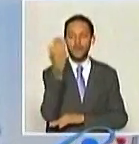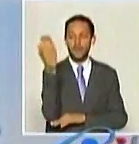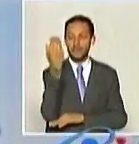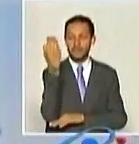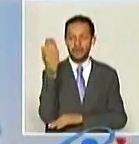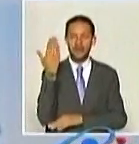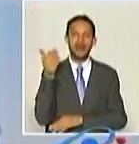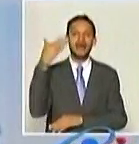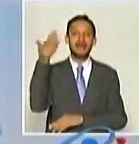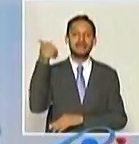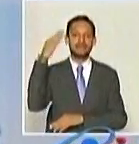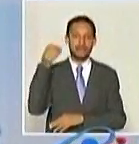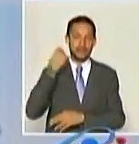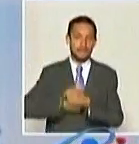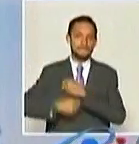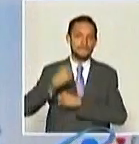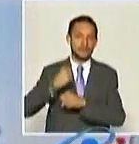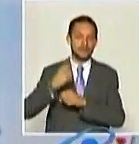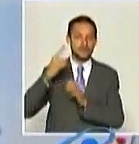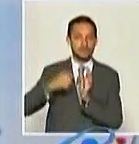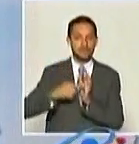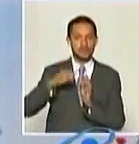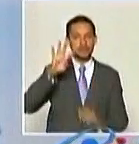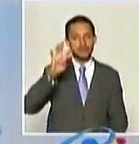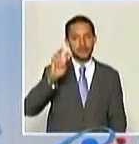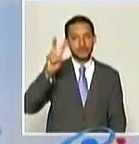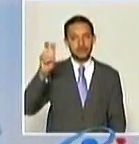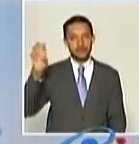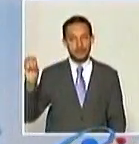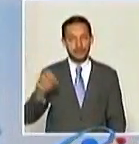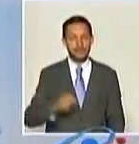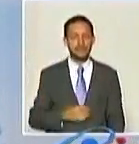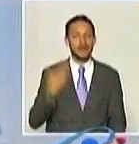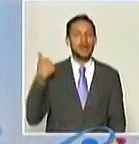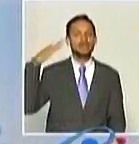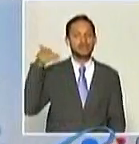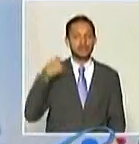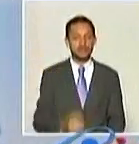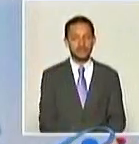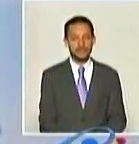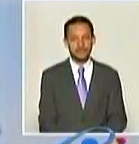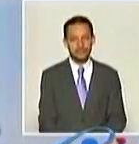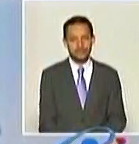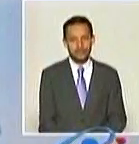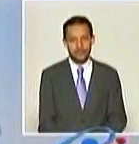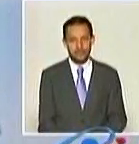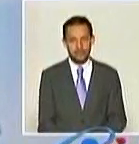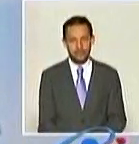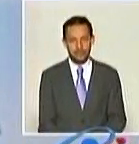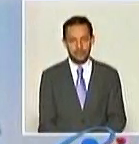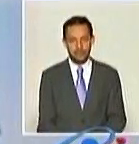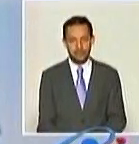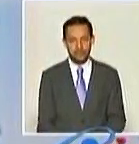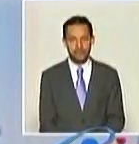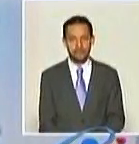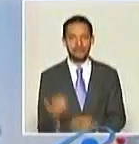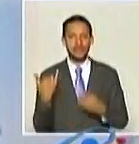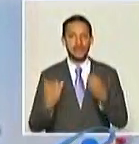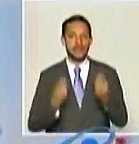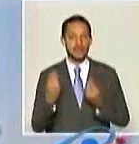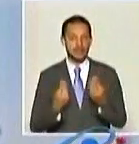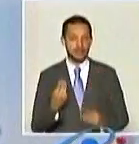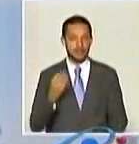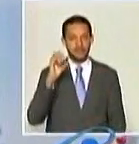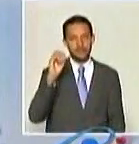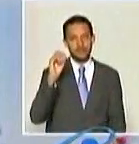años 70 y actualmente se está manejando un auge muy grande con la ozonoterapia. Pero